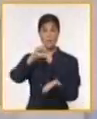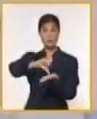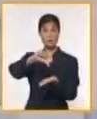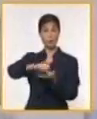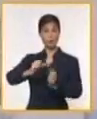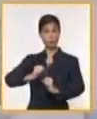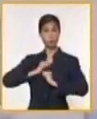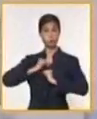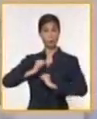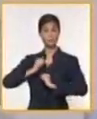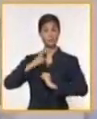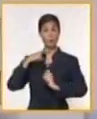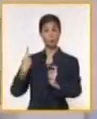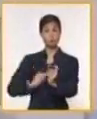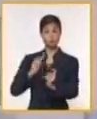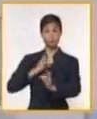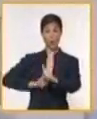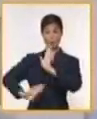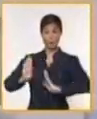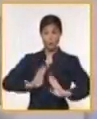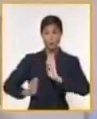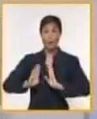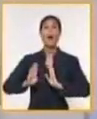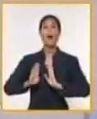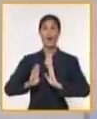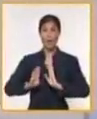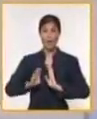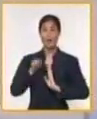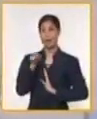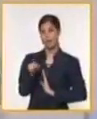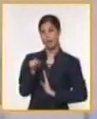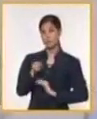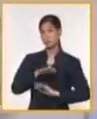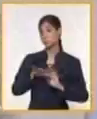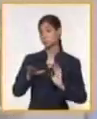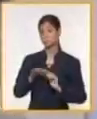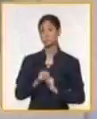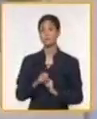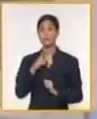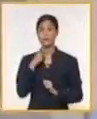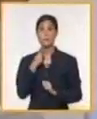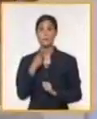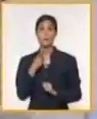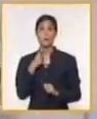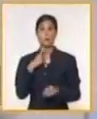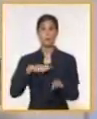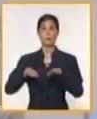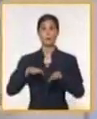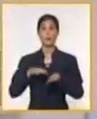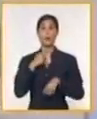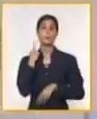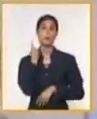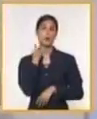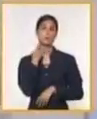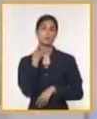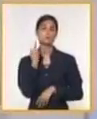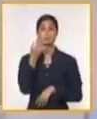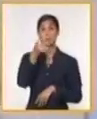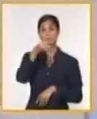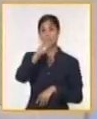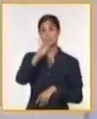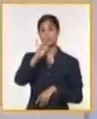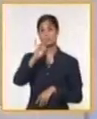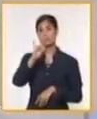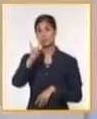cierto, que Irán se ha venido preparando, porque si hace más si desde el año 79 que triunfó la